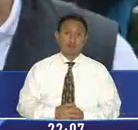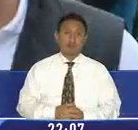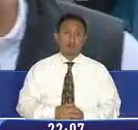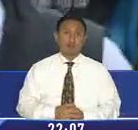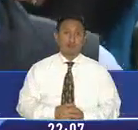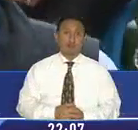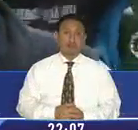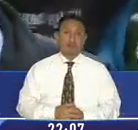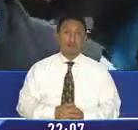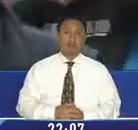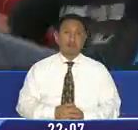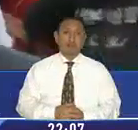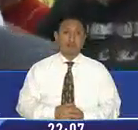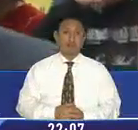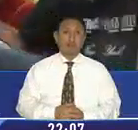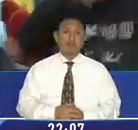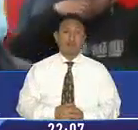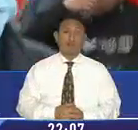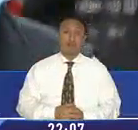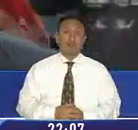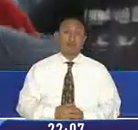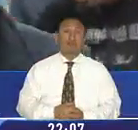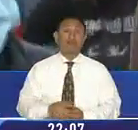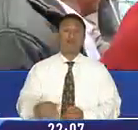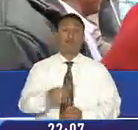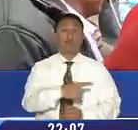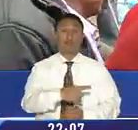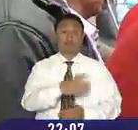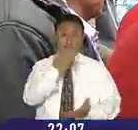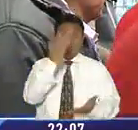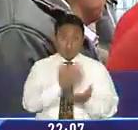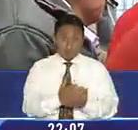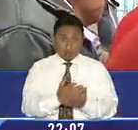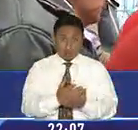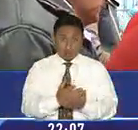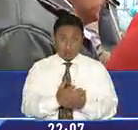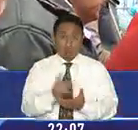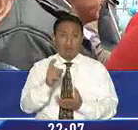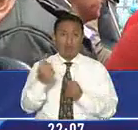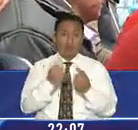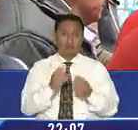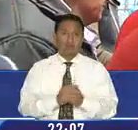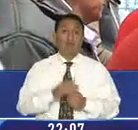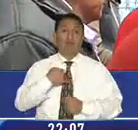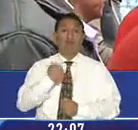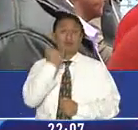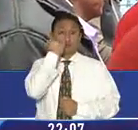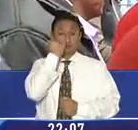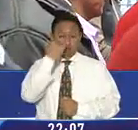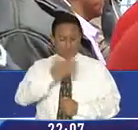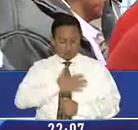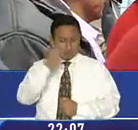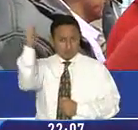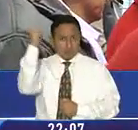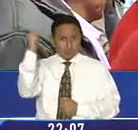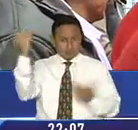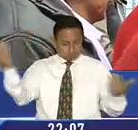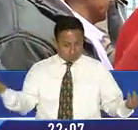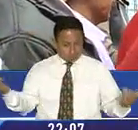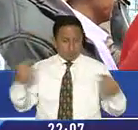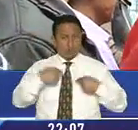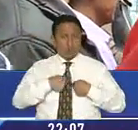por lo que nos niega un diálogo se va a terminar esto. Nosotros como hermanos indígenas hemos reclamado nuestros derechos donde